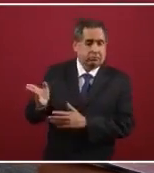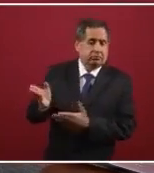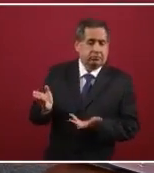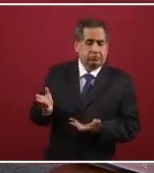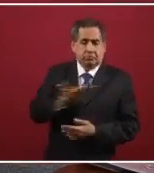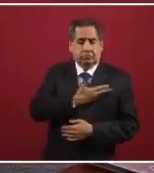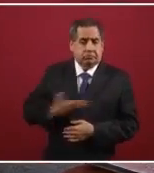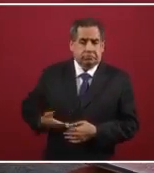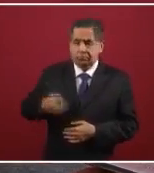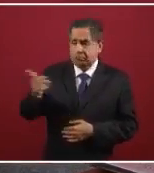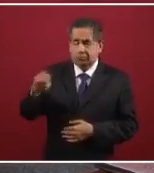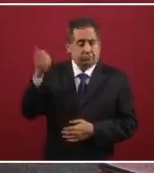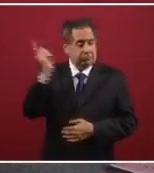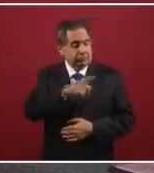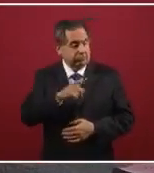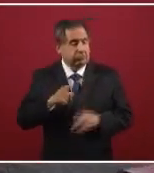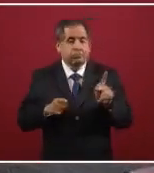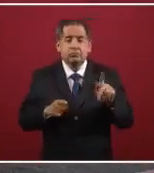El presidente.